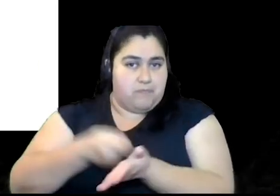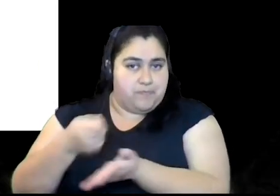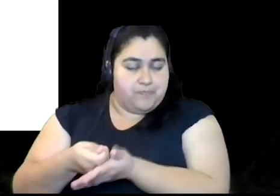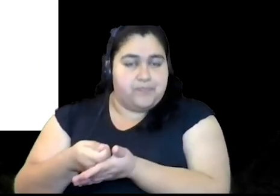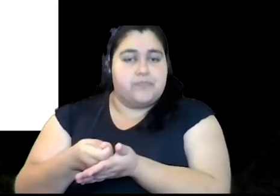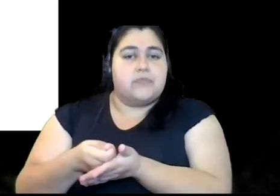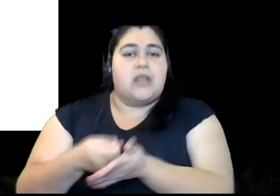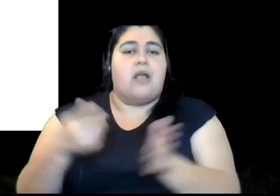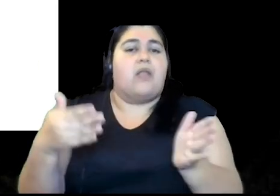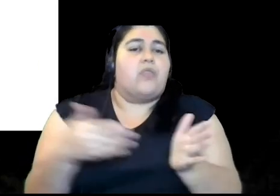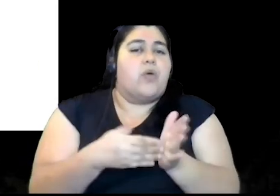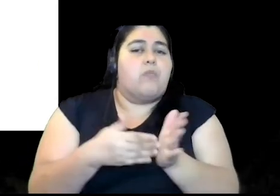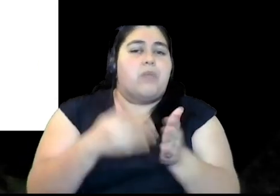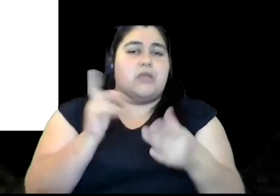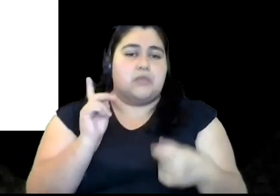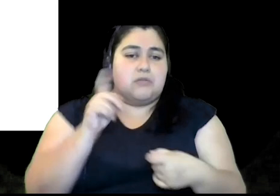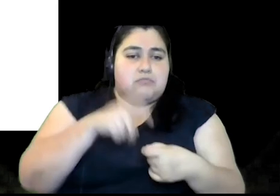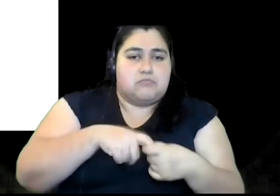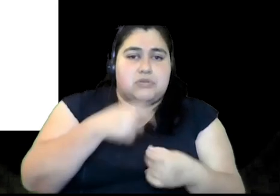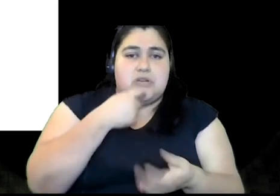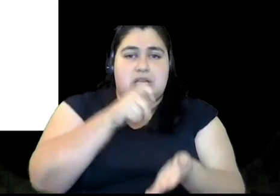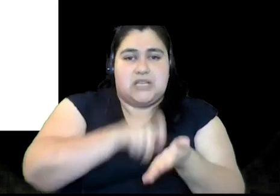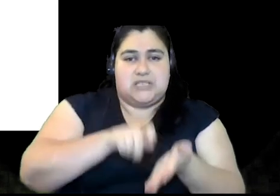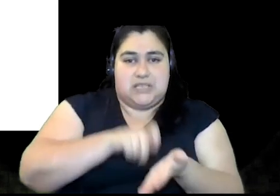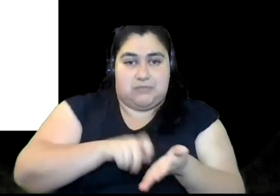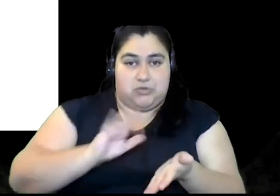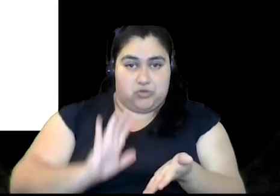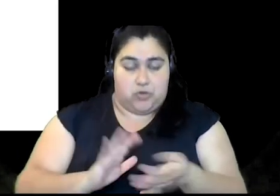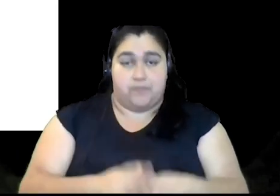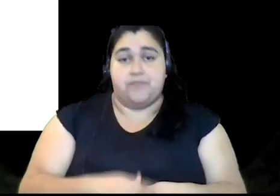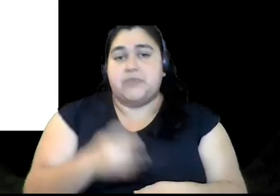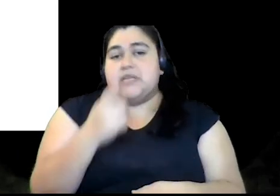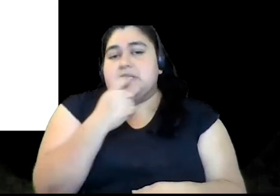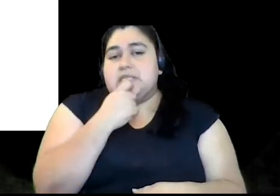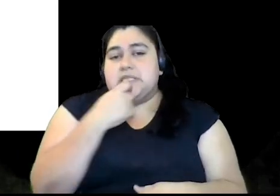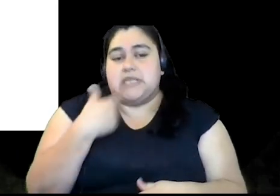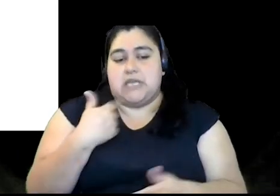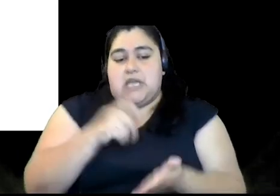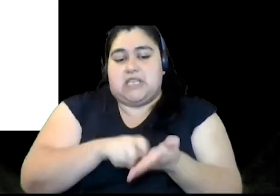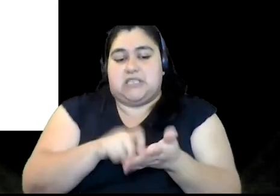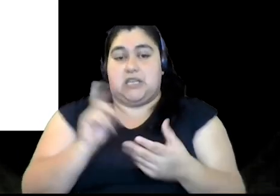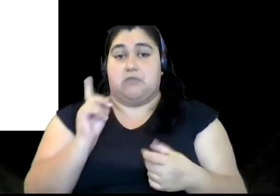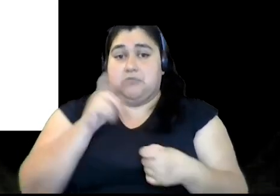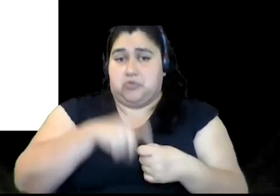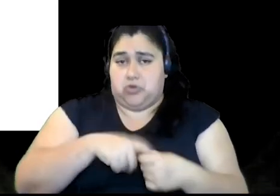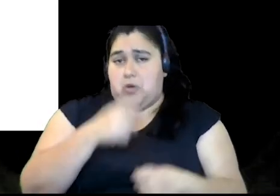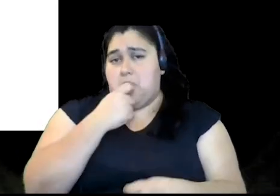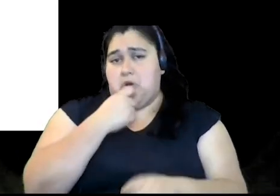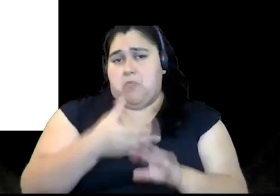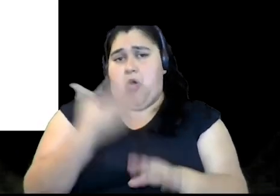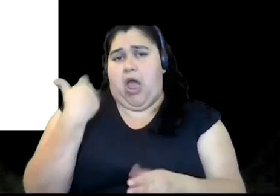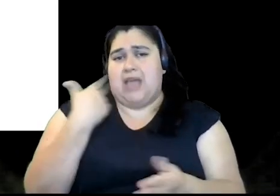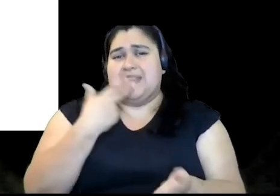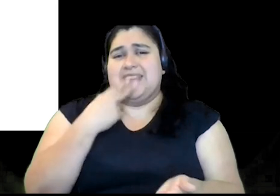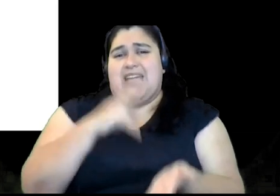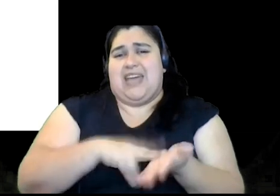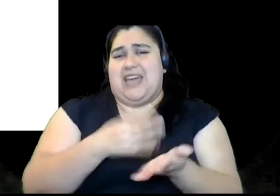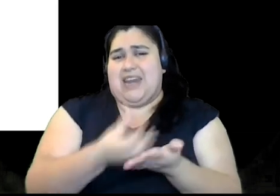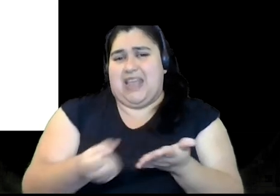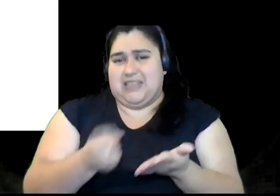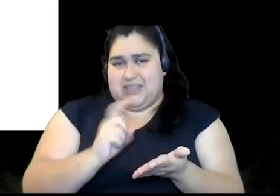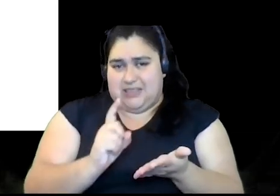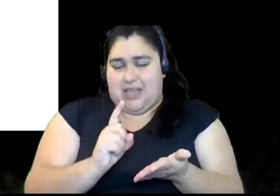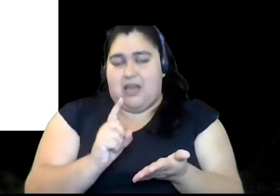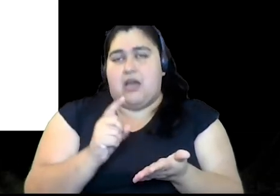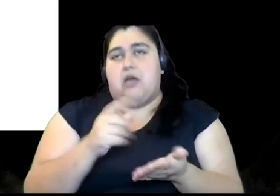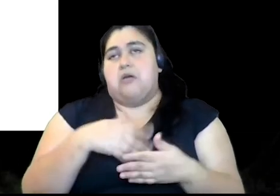la medida que esté inscripto en el gravamen. Si alguien está inscripto, aunque no hubiera obtenido rentas porque se